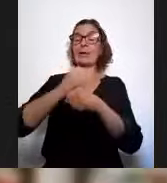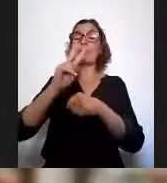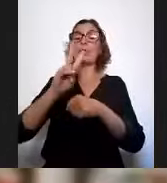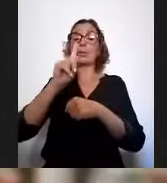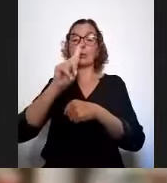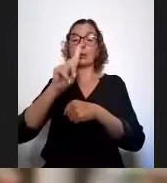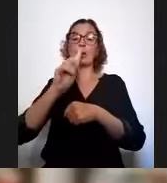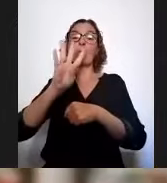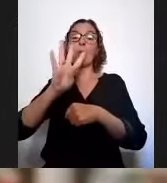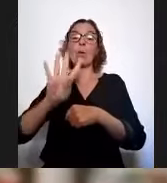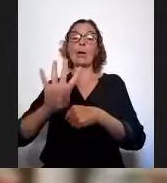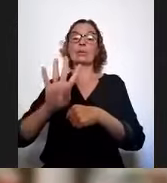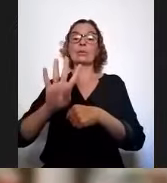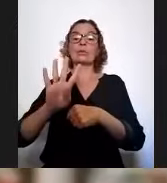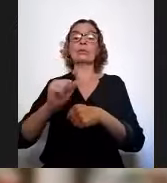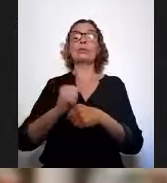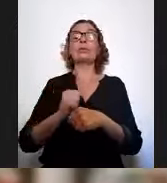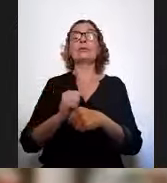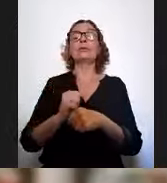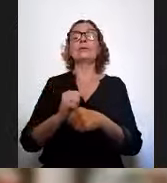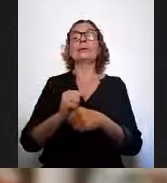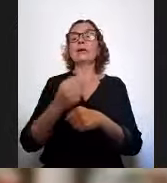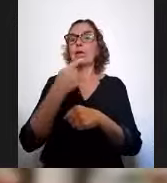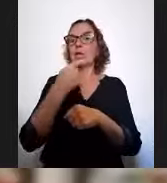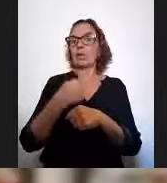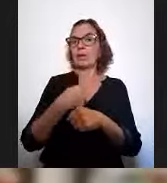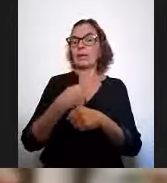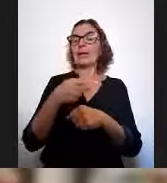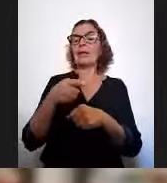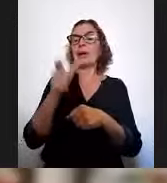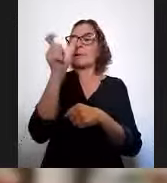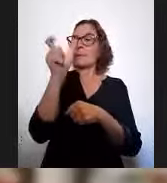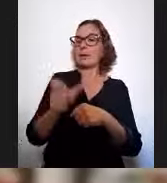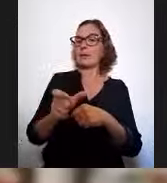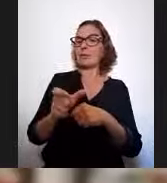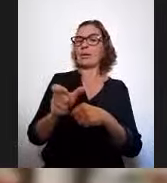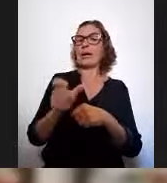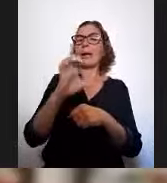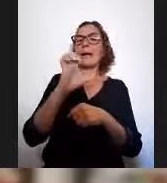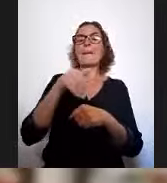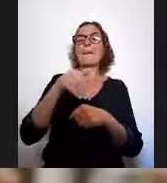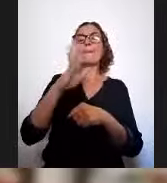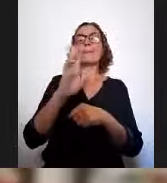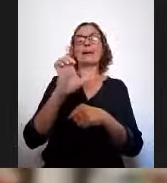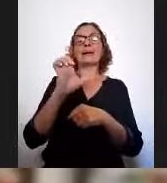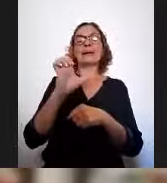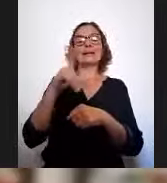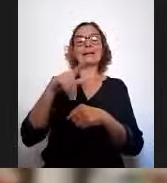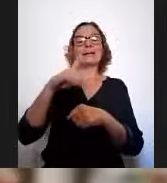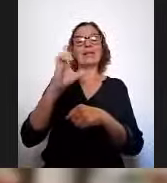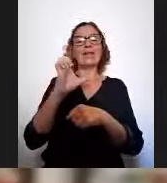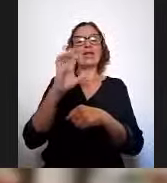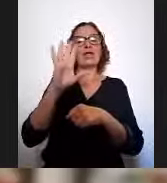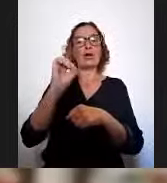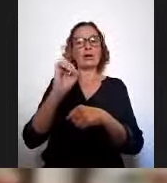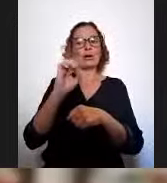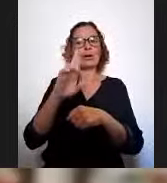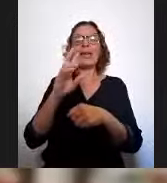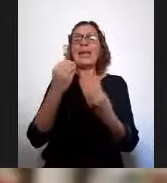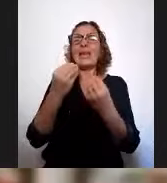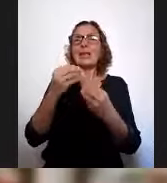se llama Pasión por Emprender, nos dice que un emprendedor es una persona que detecta una oportunidad y crea